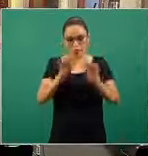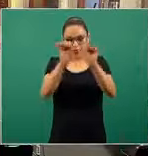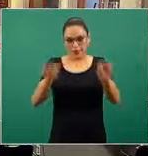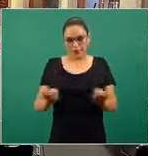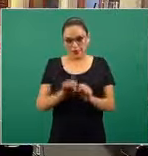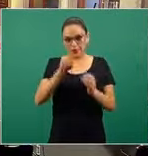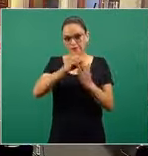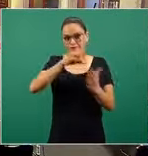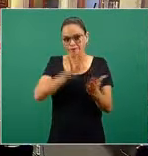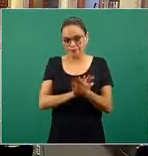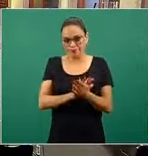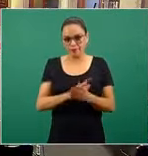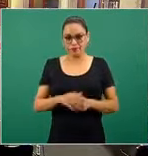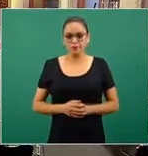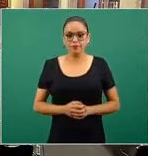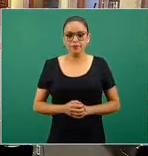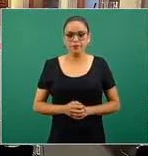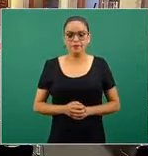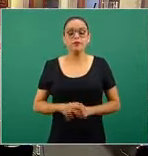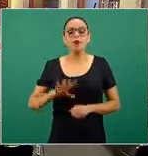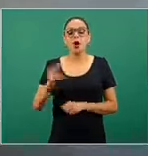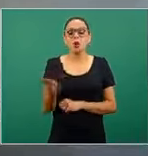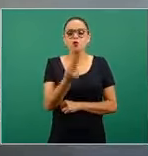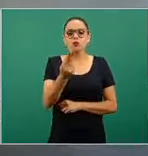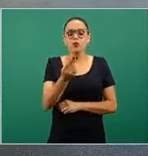Ustedes están esperando terminar estas